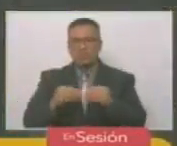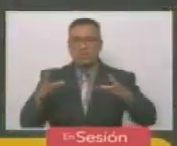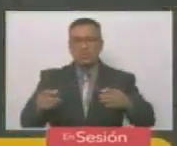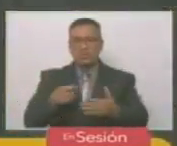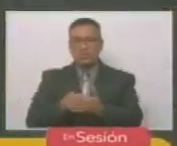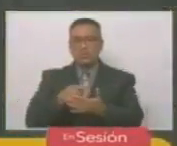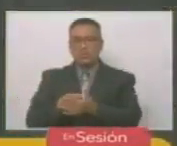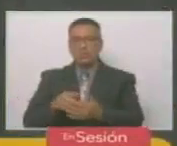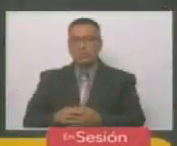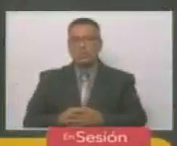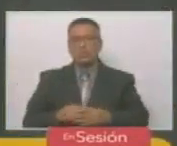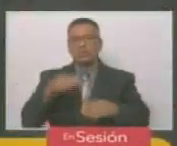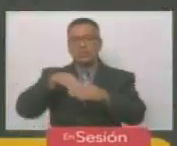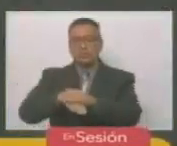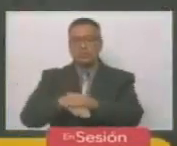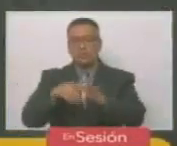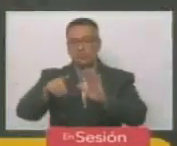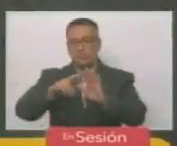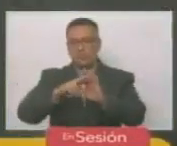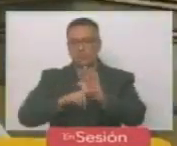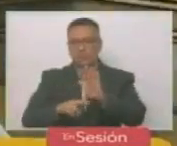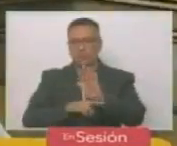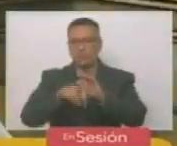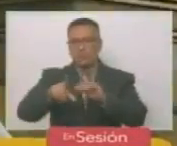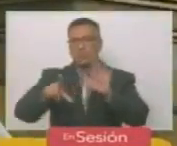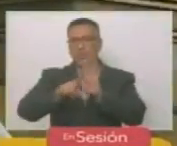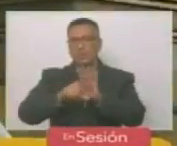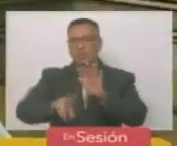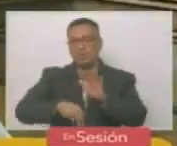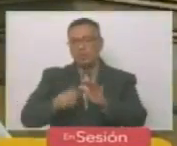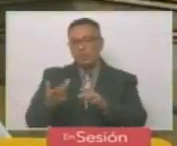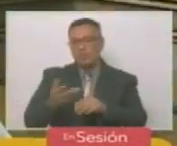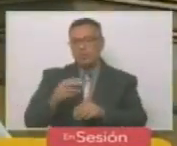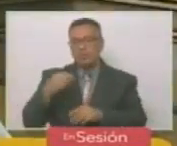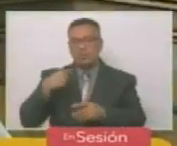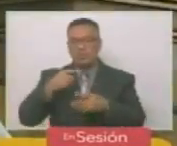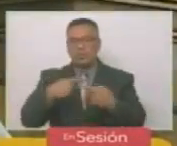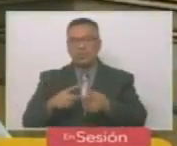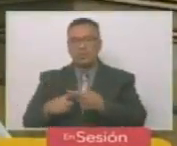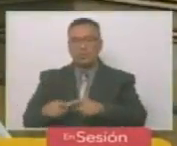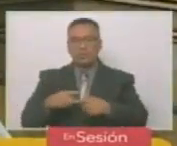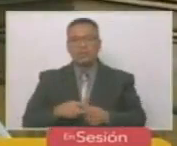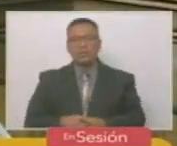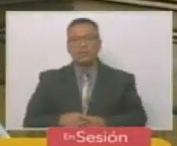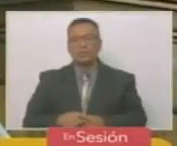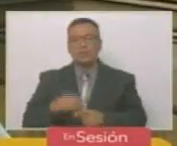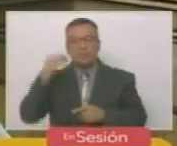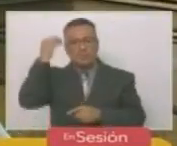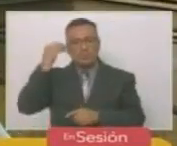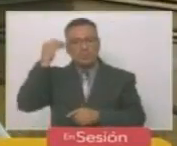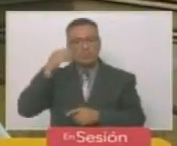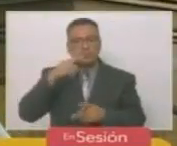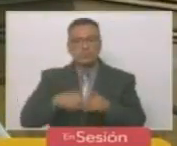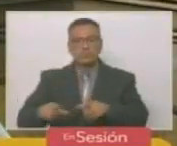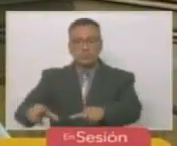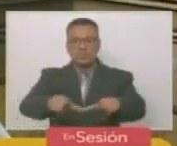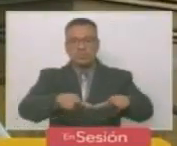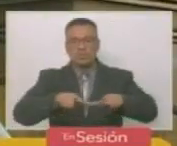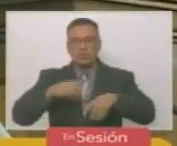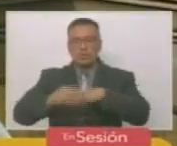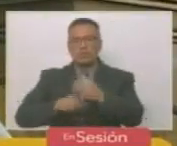de la tasa dentro de los límites de esta ley y podrá establecer tasas diferenciadas, tomando en cuenta el lugar donde